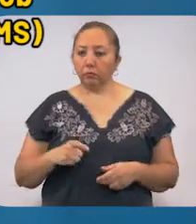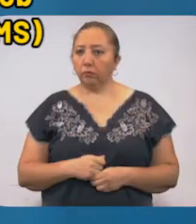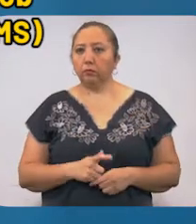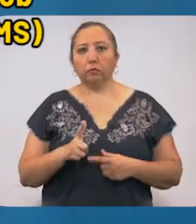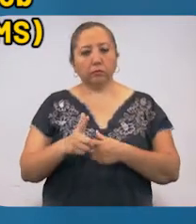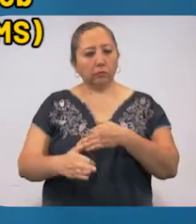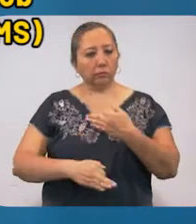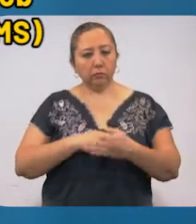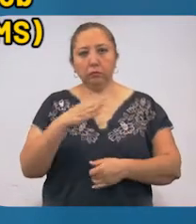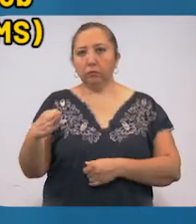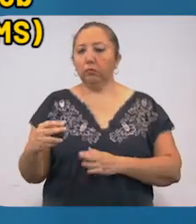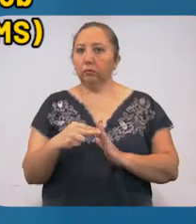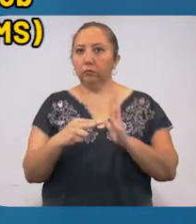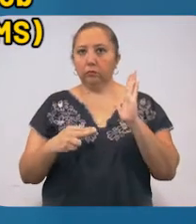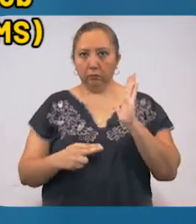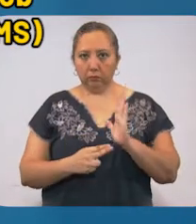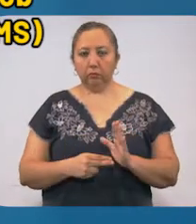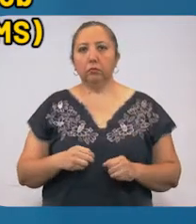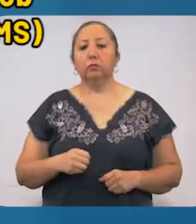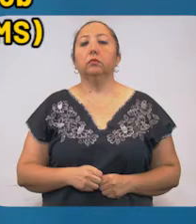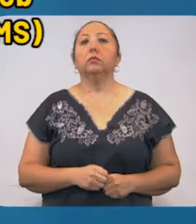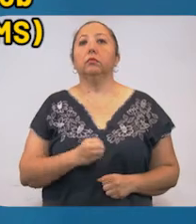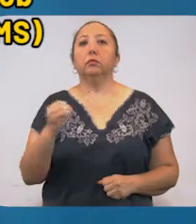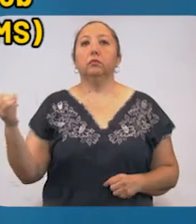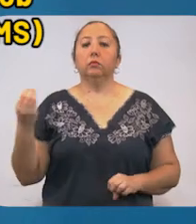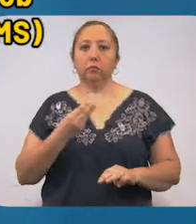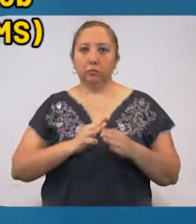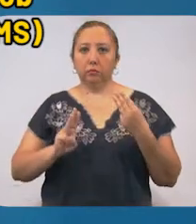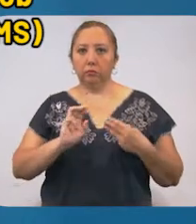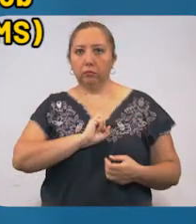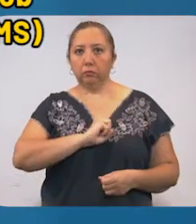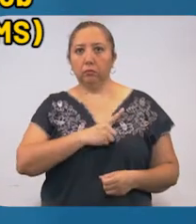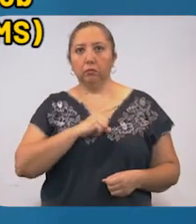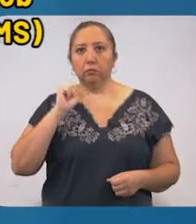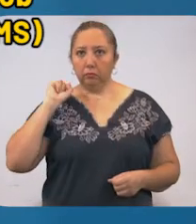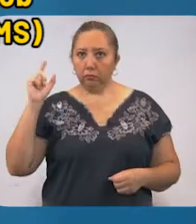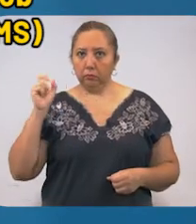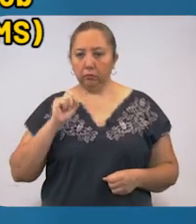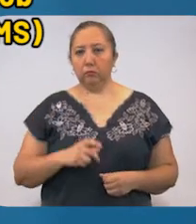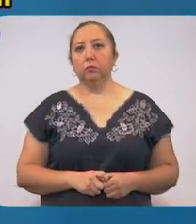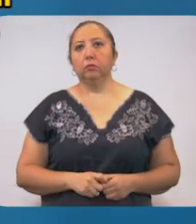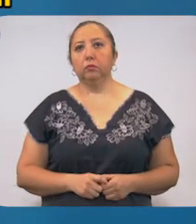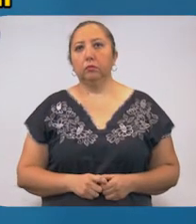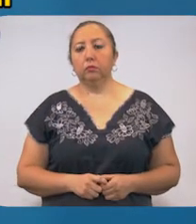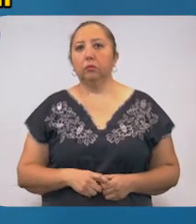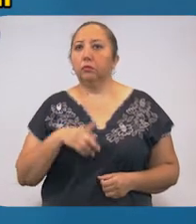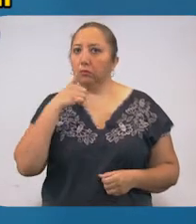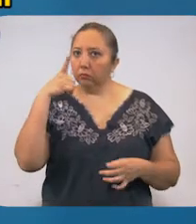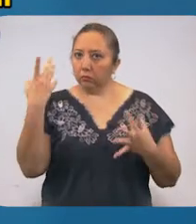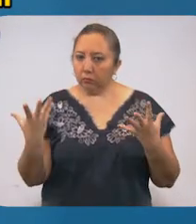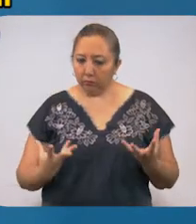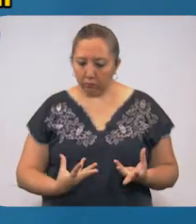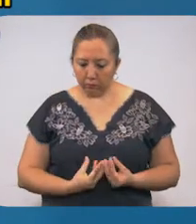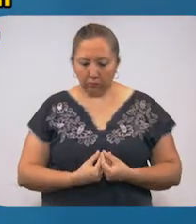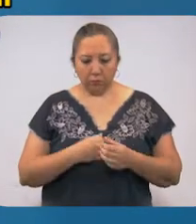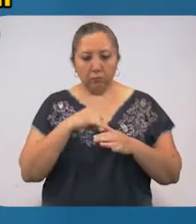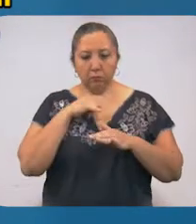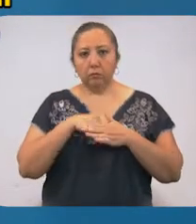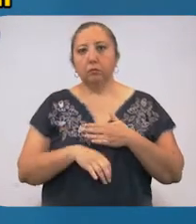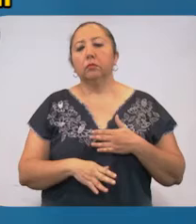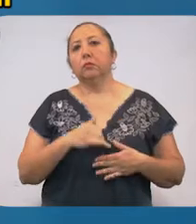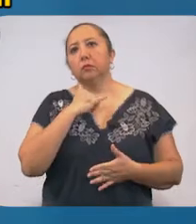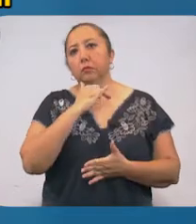los protocolos y lineamientos marcados por la organización mundial de la salud y las autoridades federales manifestamos nuestro profundo pesar